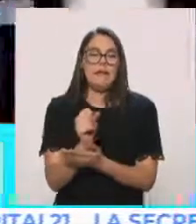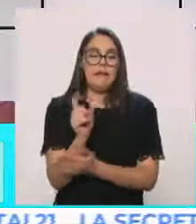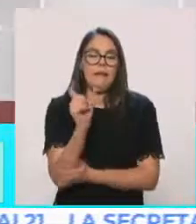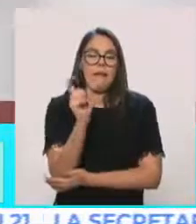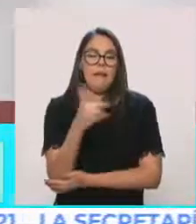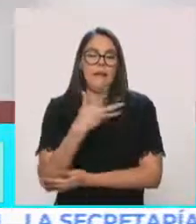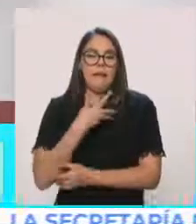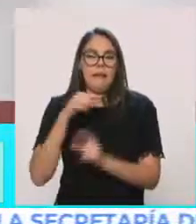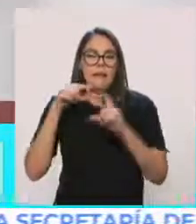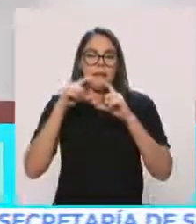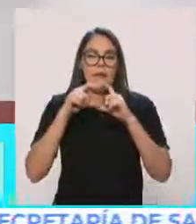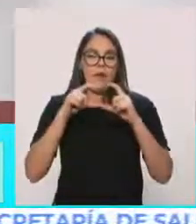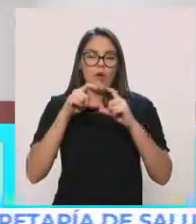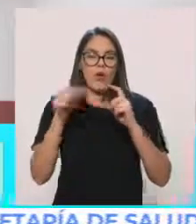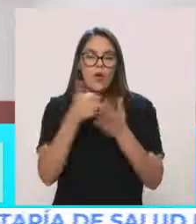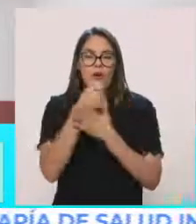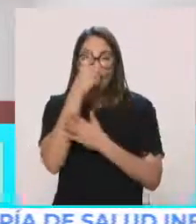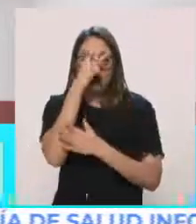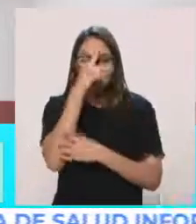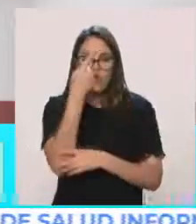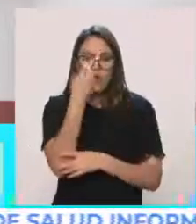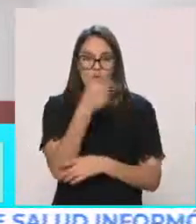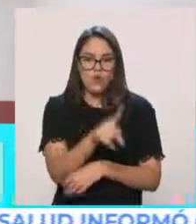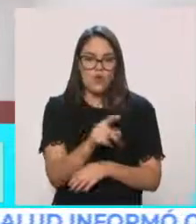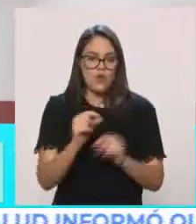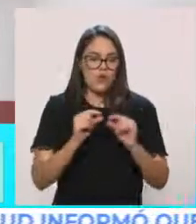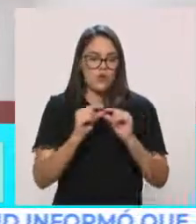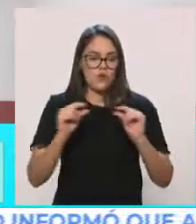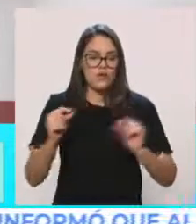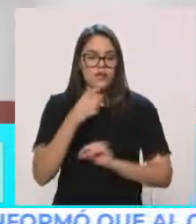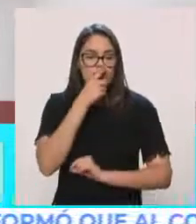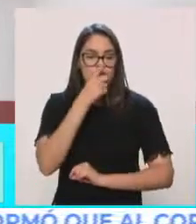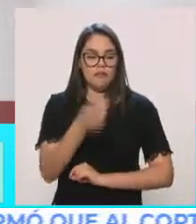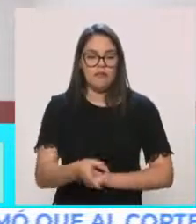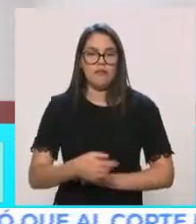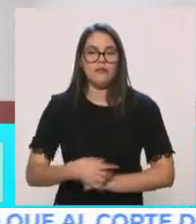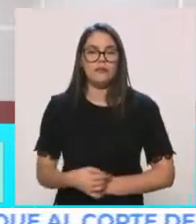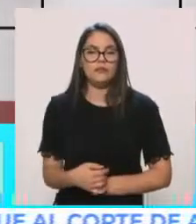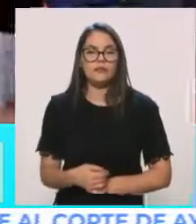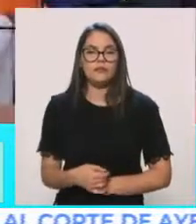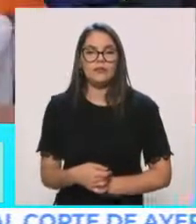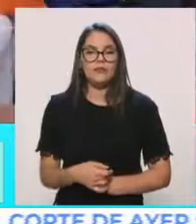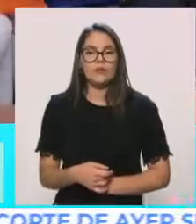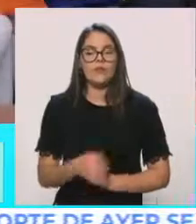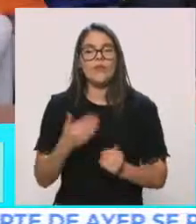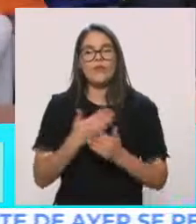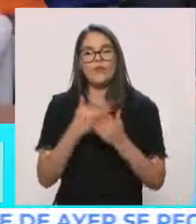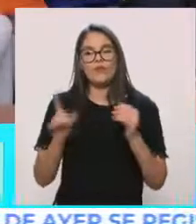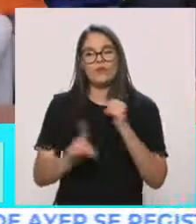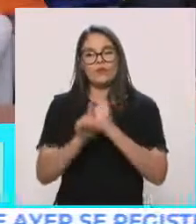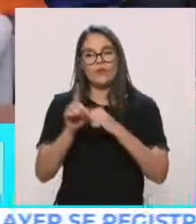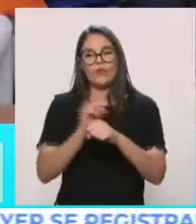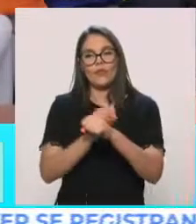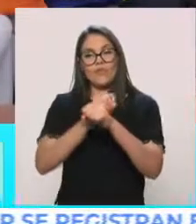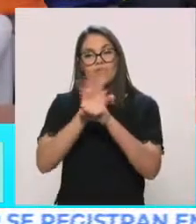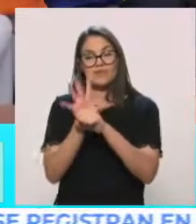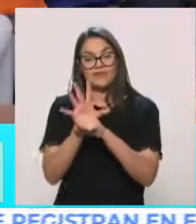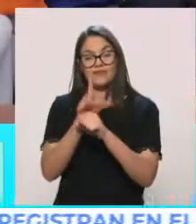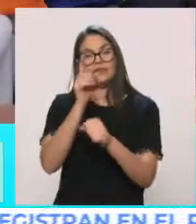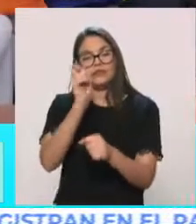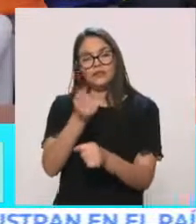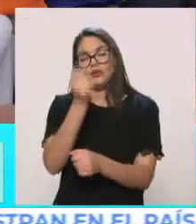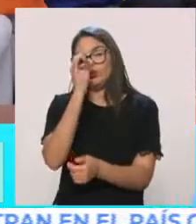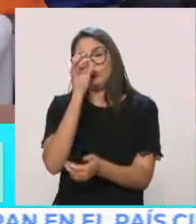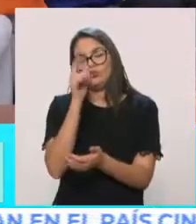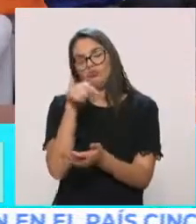el logo de la Ciudad de México y la leyenda emergente por COVID-19, y es únicamente